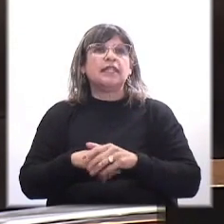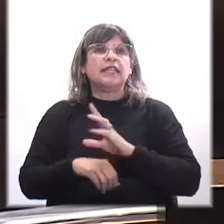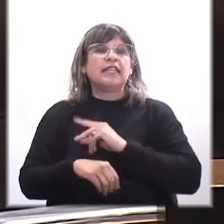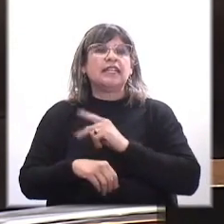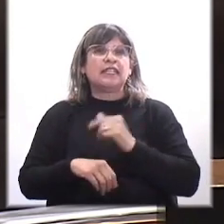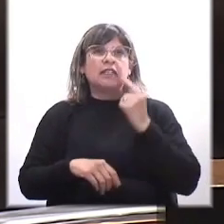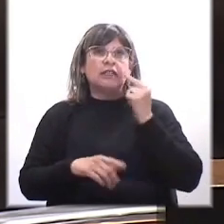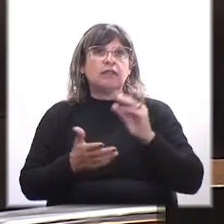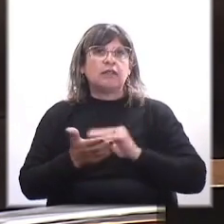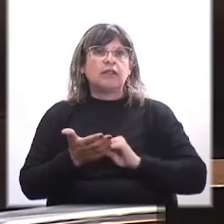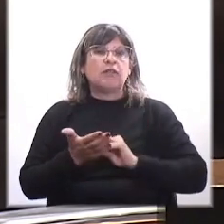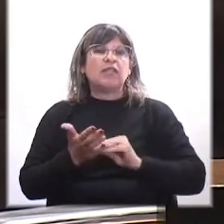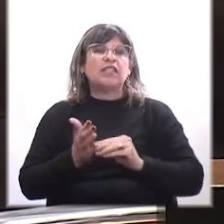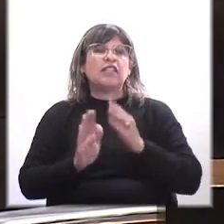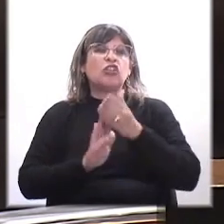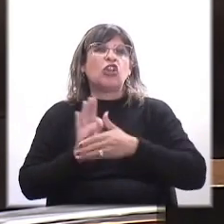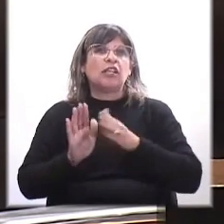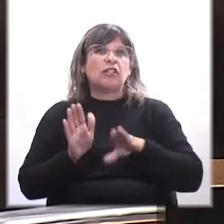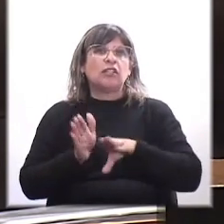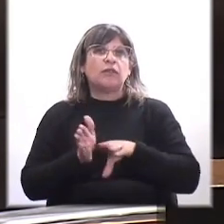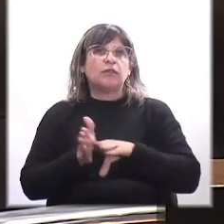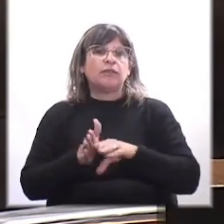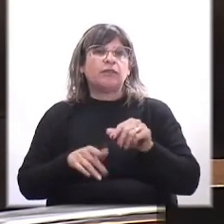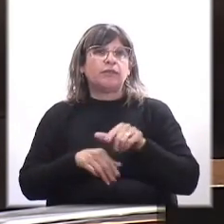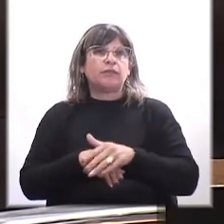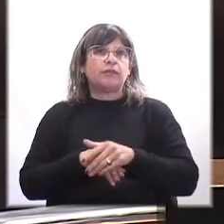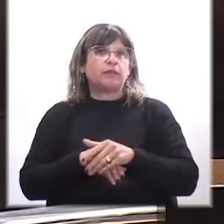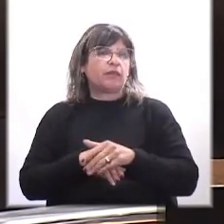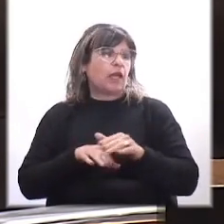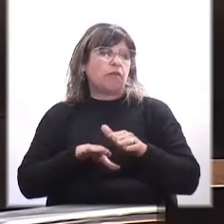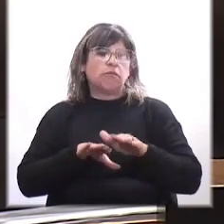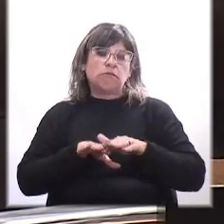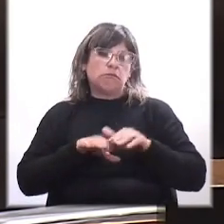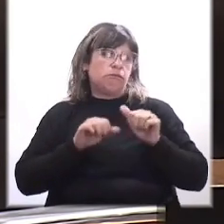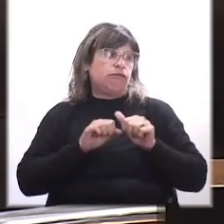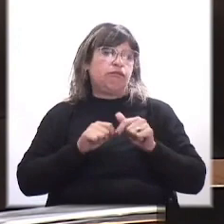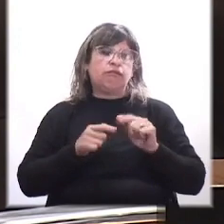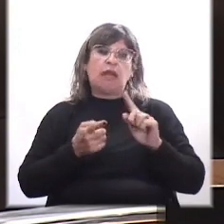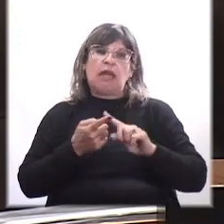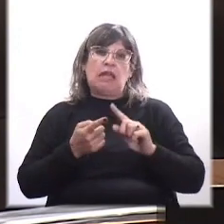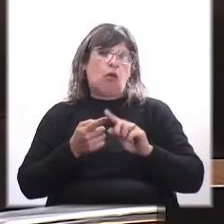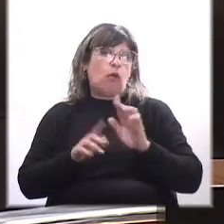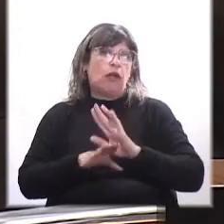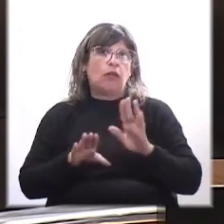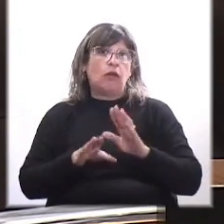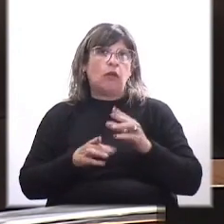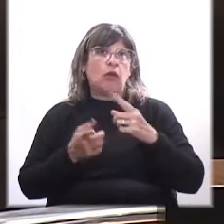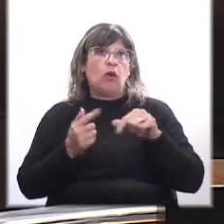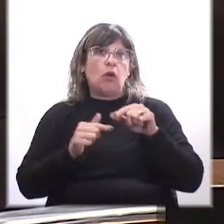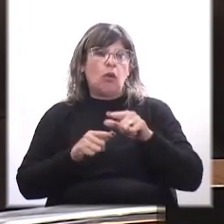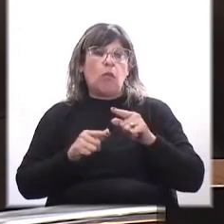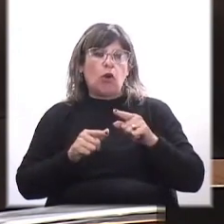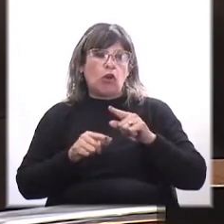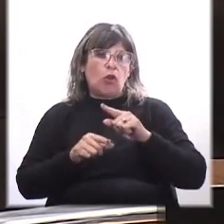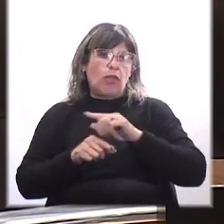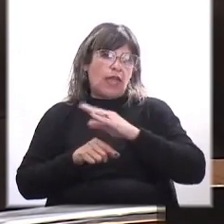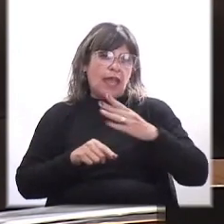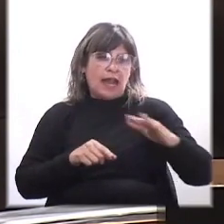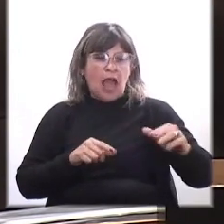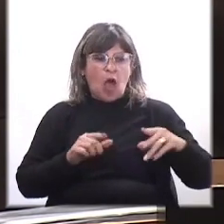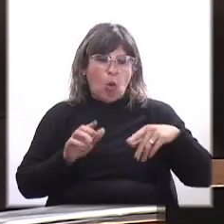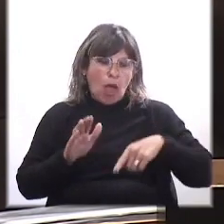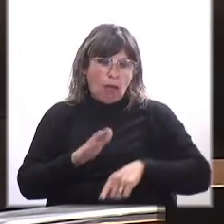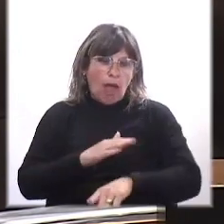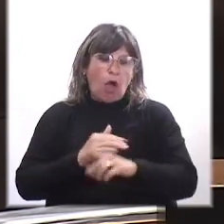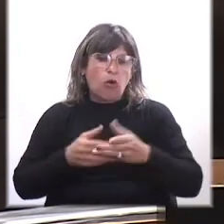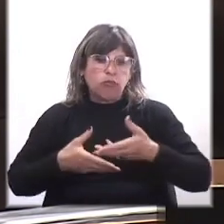la Administración Nacional de Puertos rescinde unilateralmente el acuerdo por la concesión del alveo y su espejo de agua en el Río de la